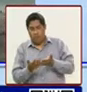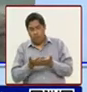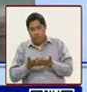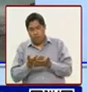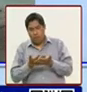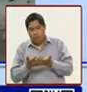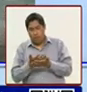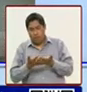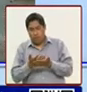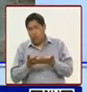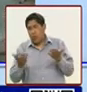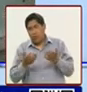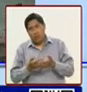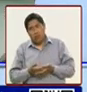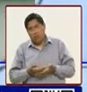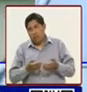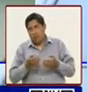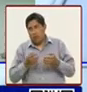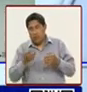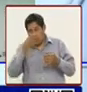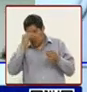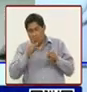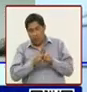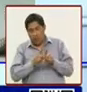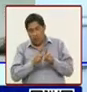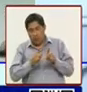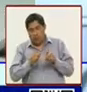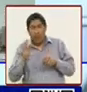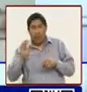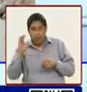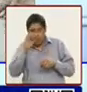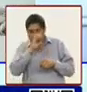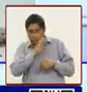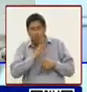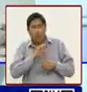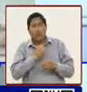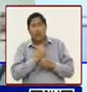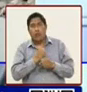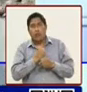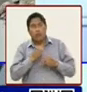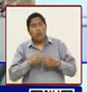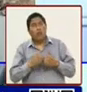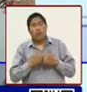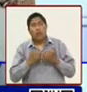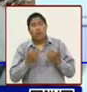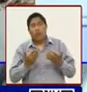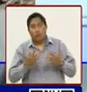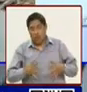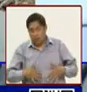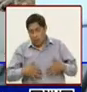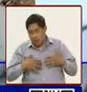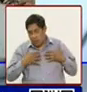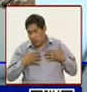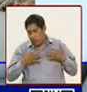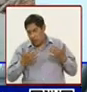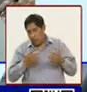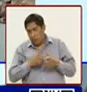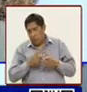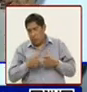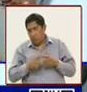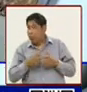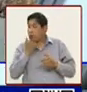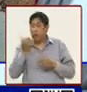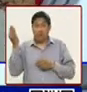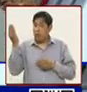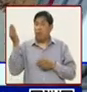este momento estaban haciendo los hermanos, buscando, ¿no?, cómo sobrevivir también. Estaban en la barranquilla. Ha pasado